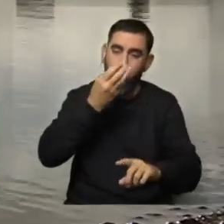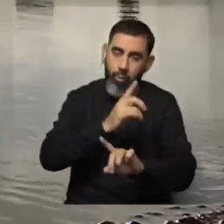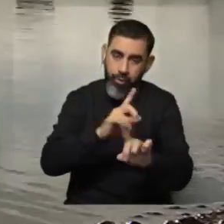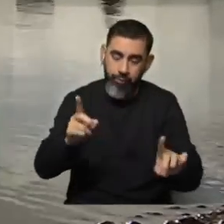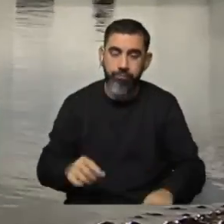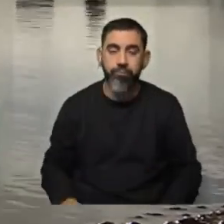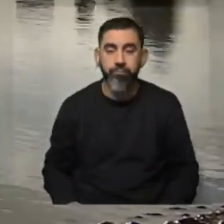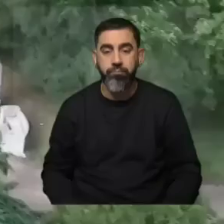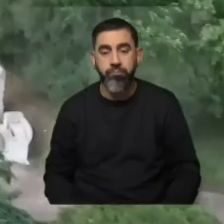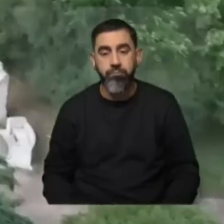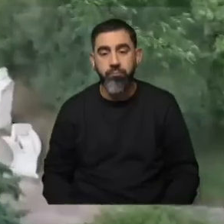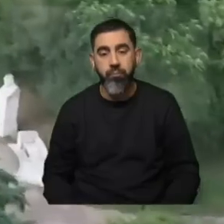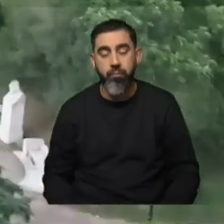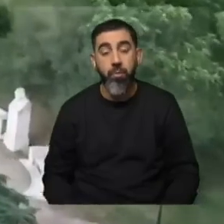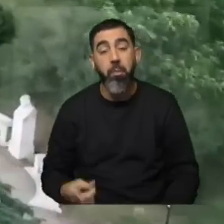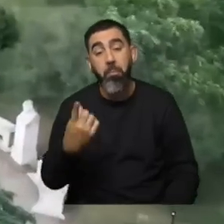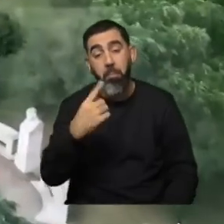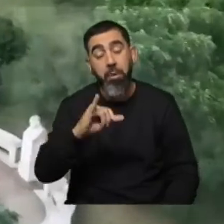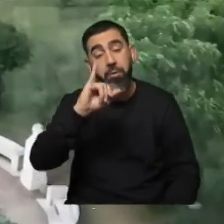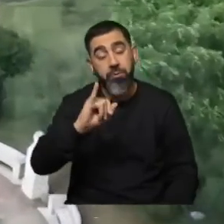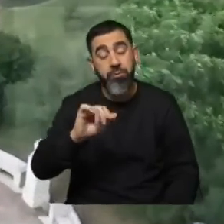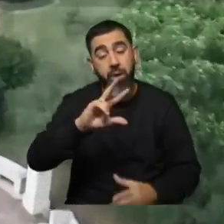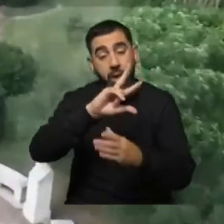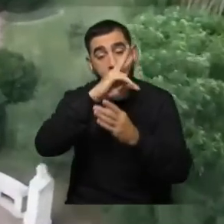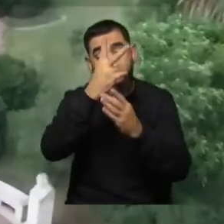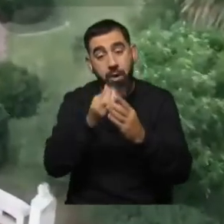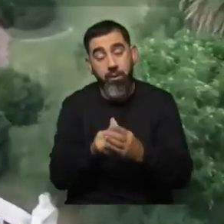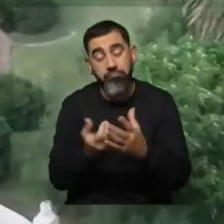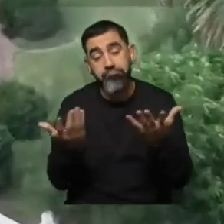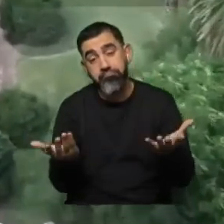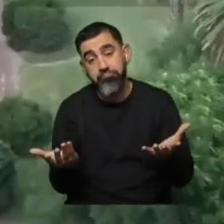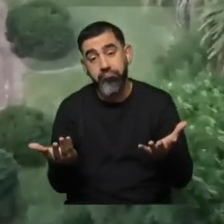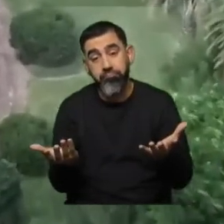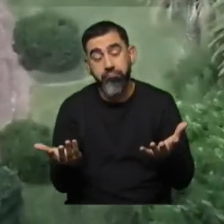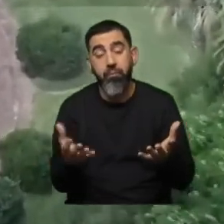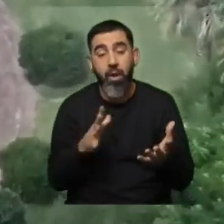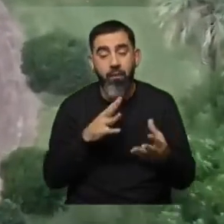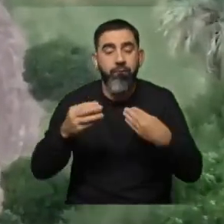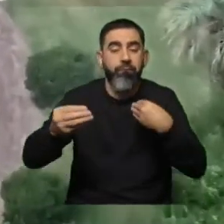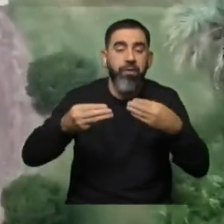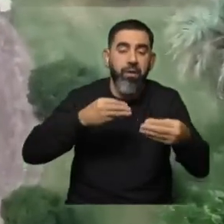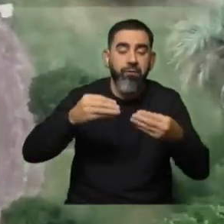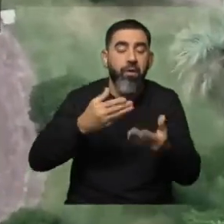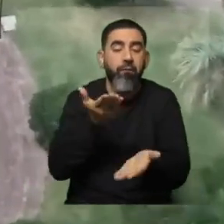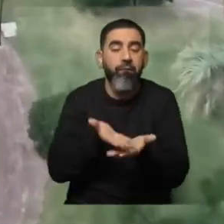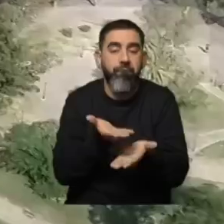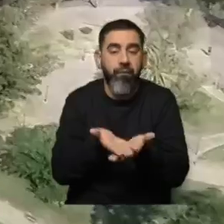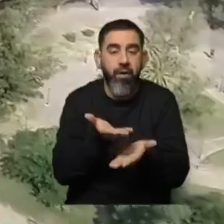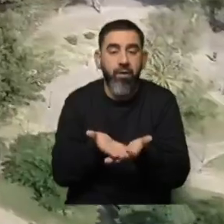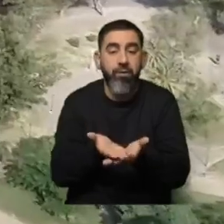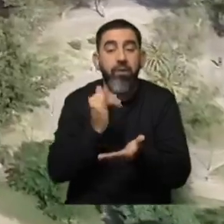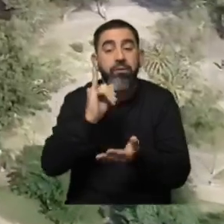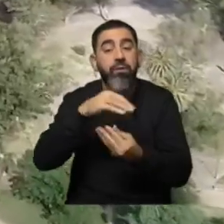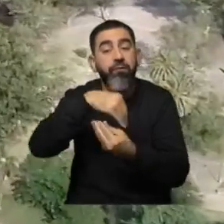pero encontramos un buen eco en en Annette para decir Bueno hay flexibilidad con el tema de las faltas siempre y cuando